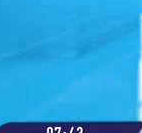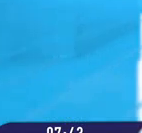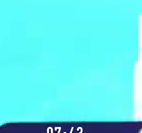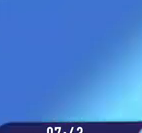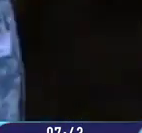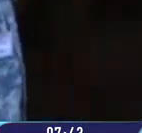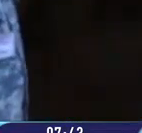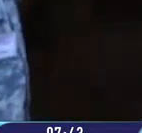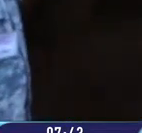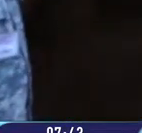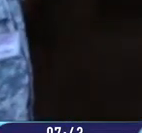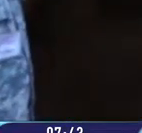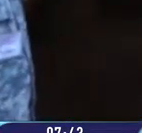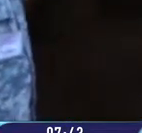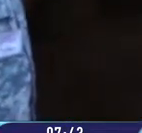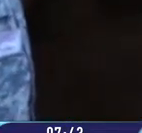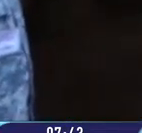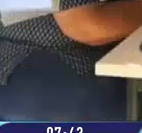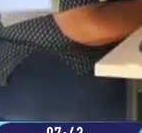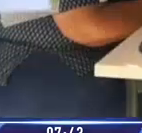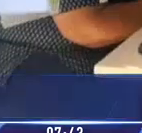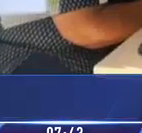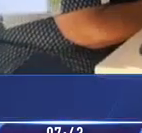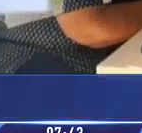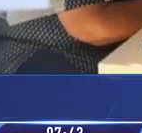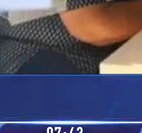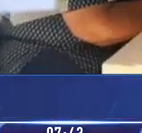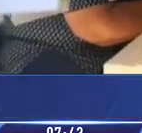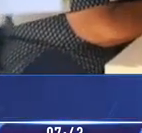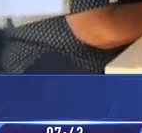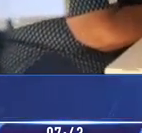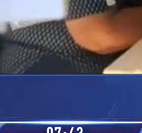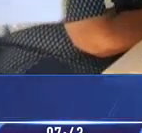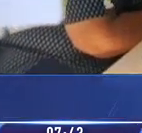Más adelante, amigos televidentes, en Chile se inició la inoculación de la